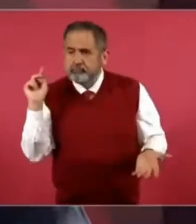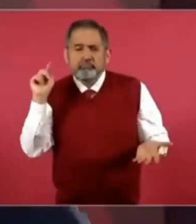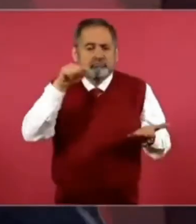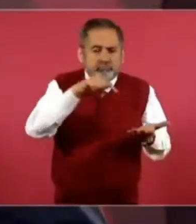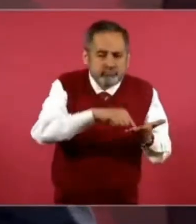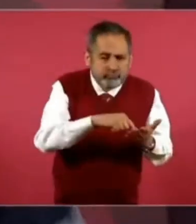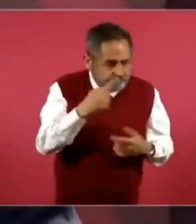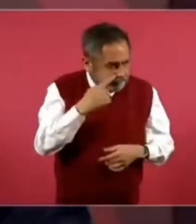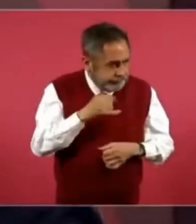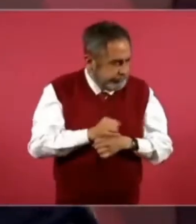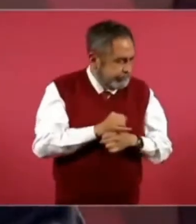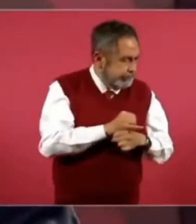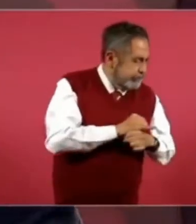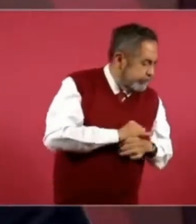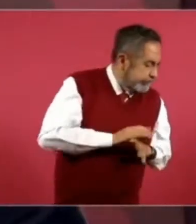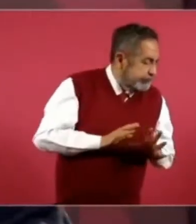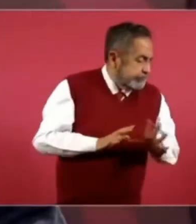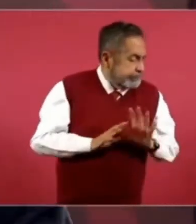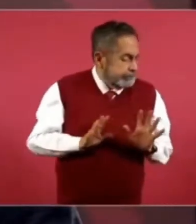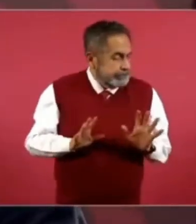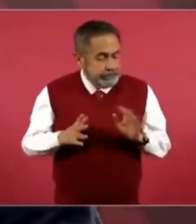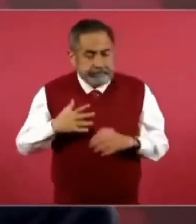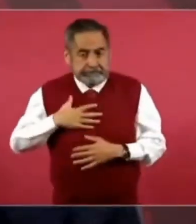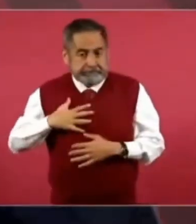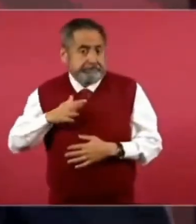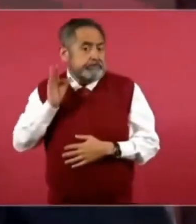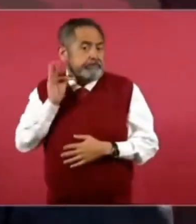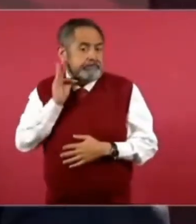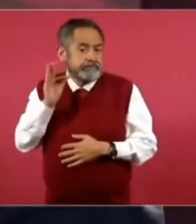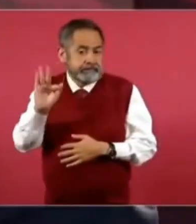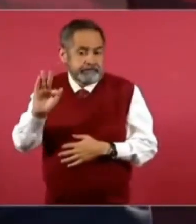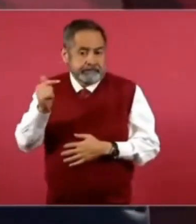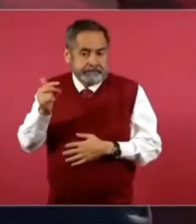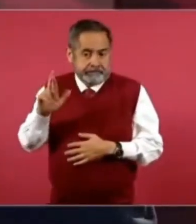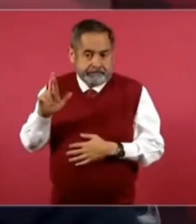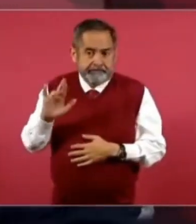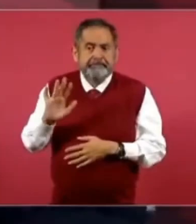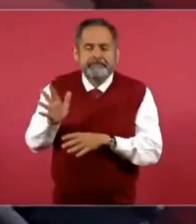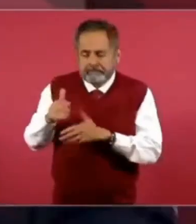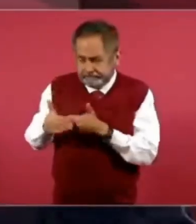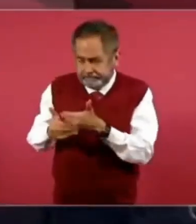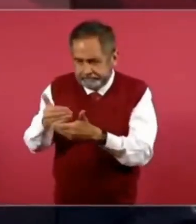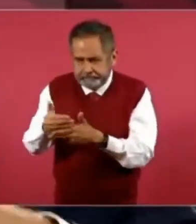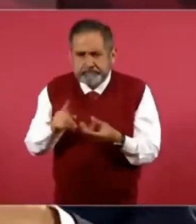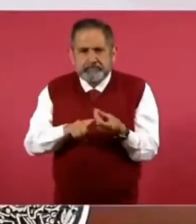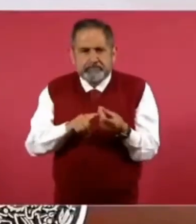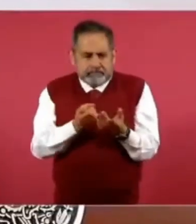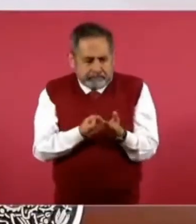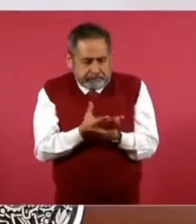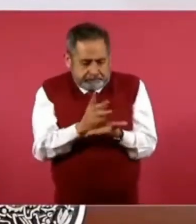Y ya la Fiscalía está avanzando. ¿De dónde salió el avión?